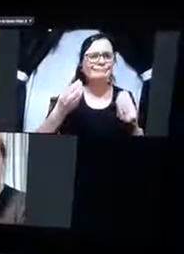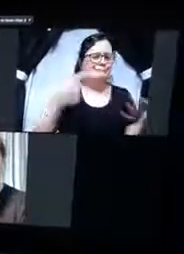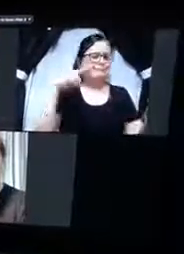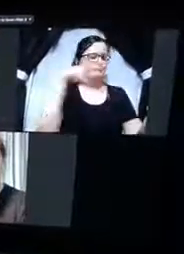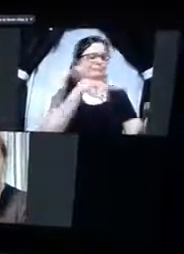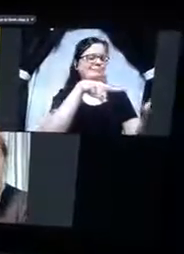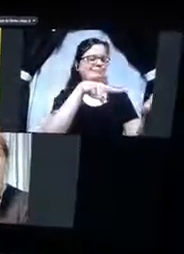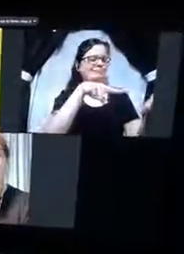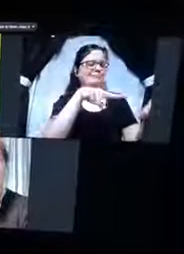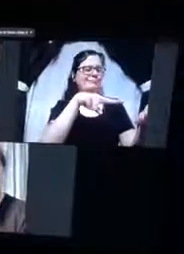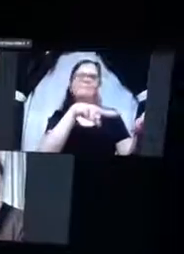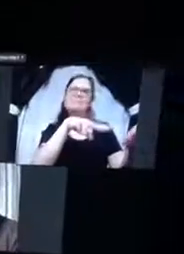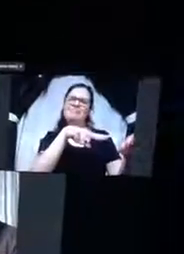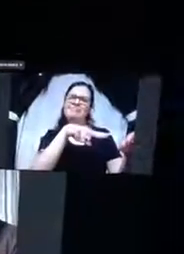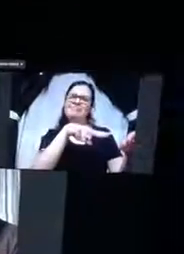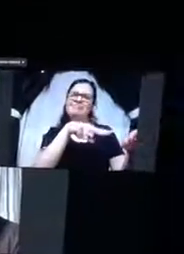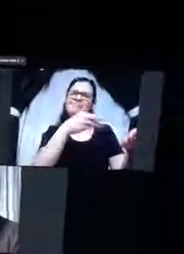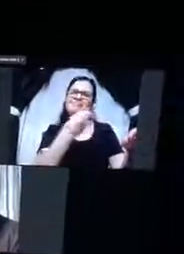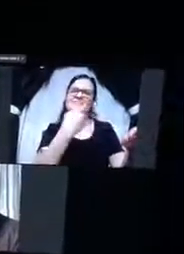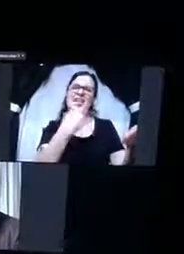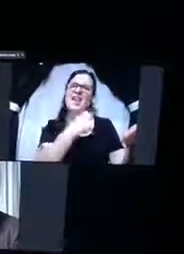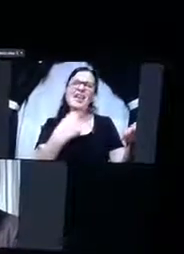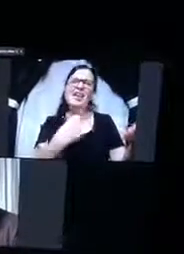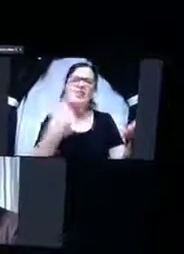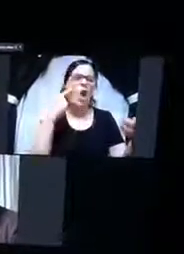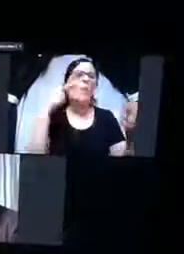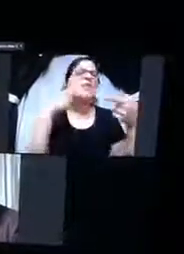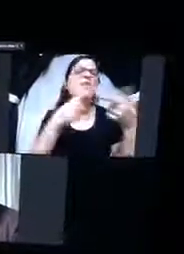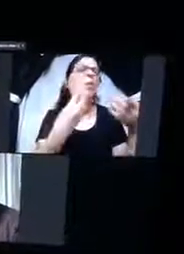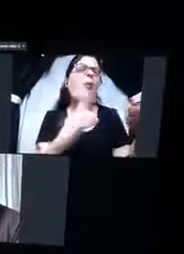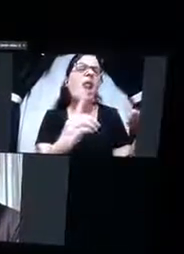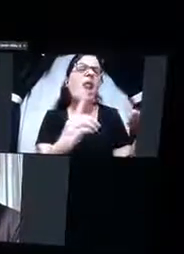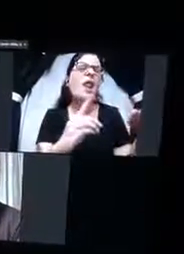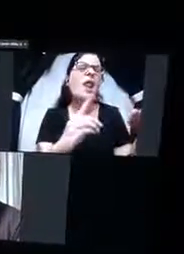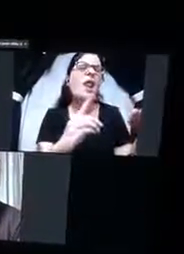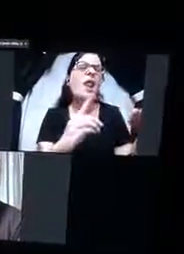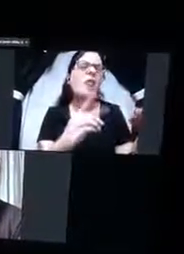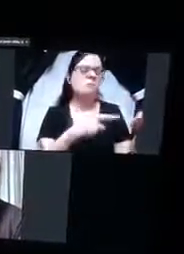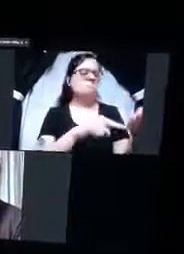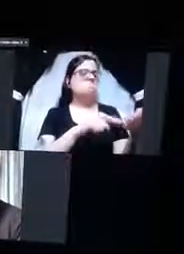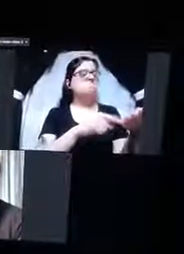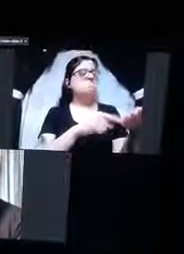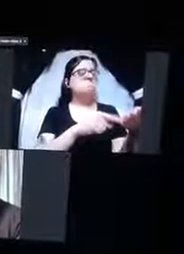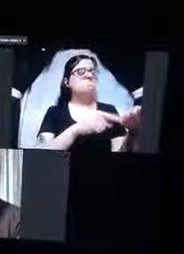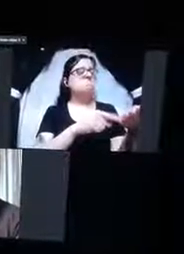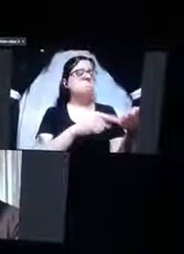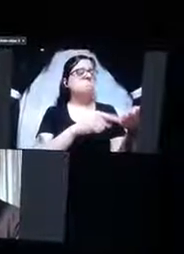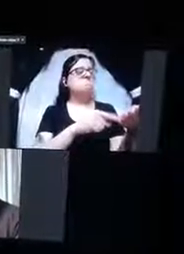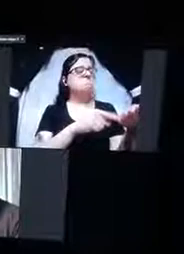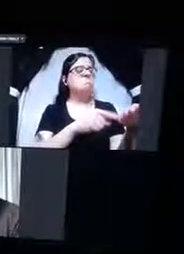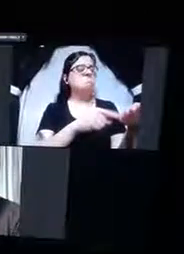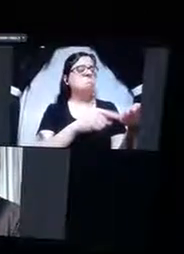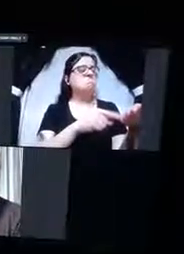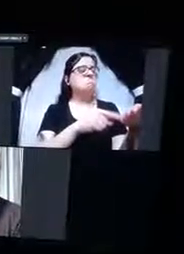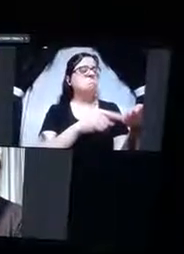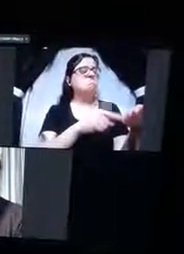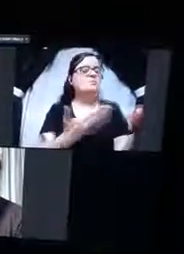utilizando, ¿sí? Para desarrollar una función sintáctica, ¿sí? Que quiere decir que el